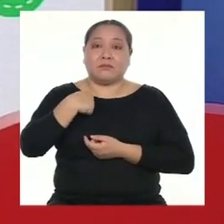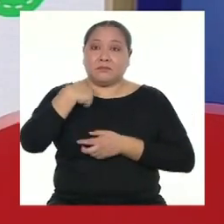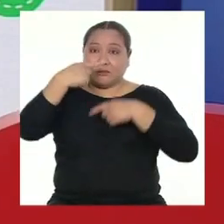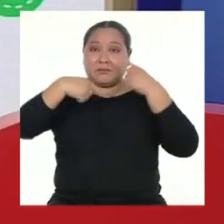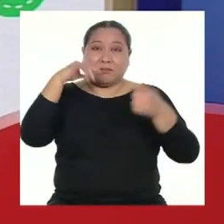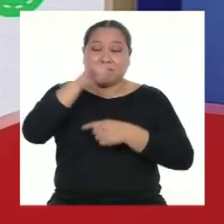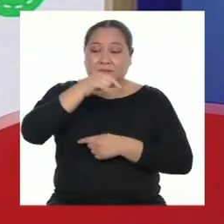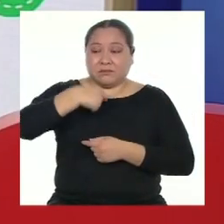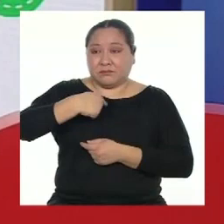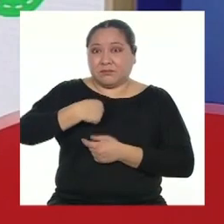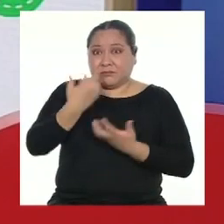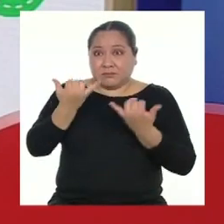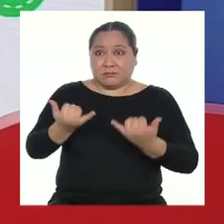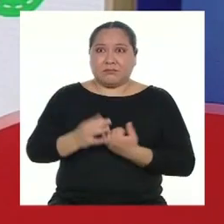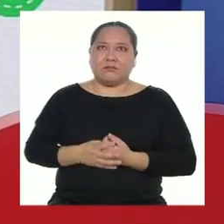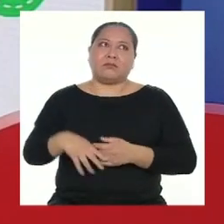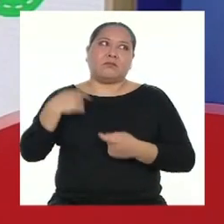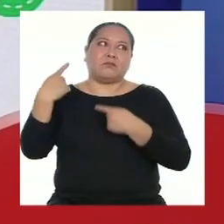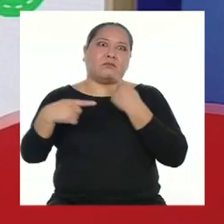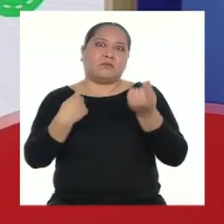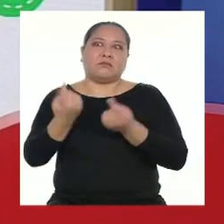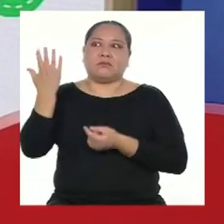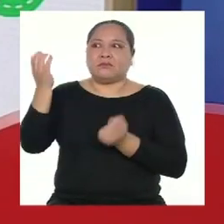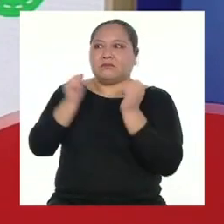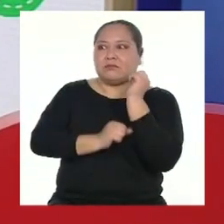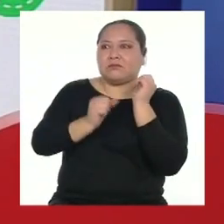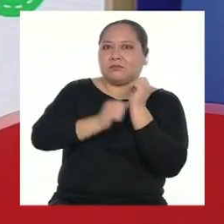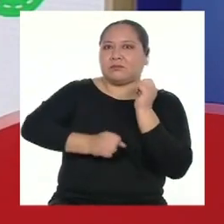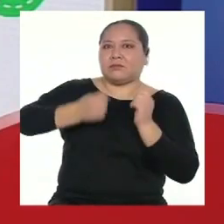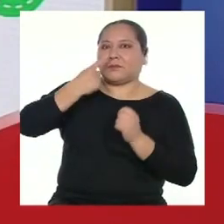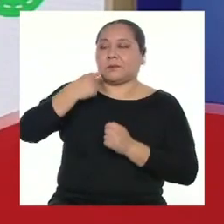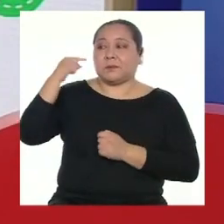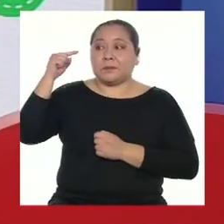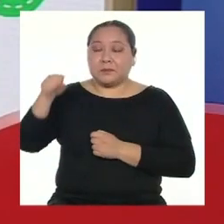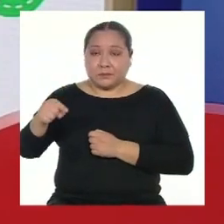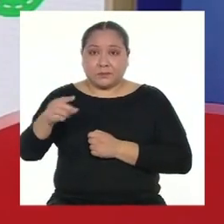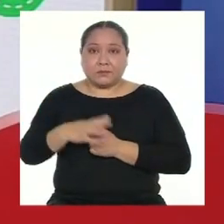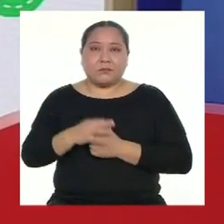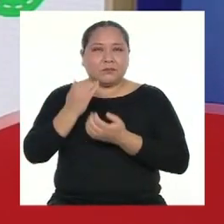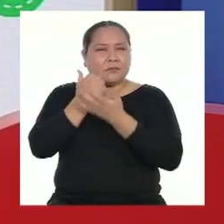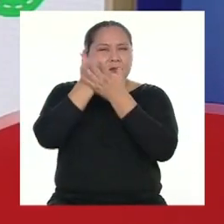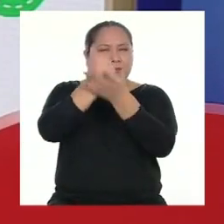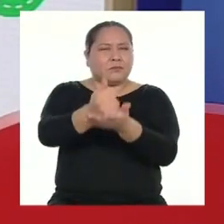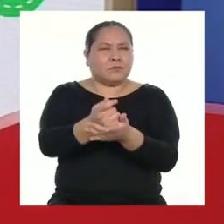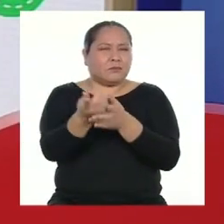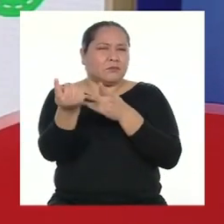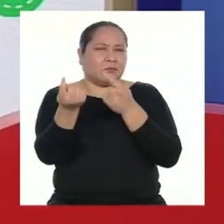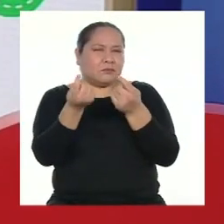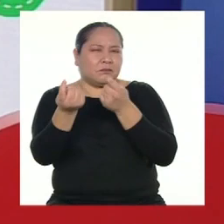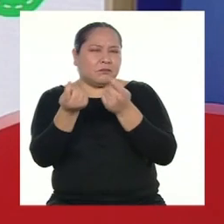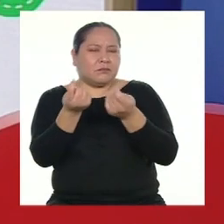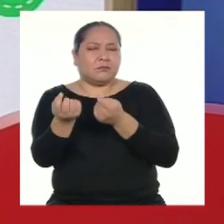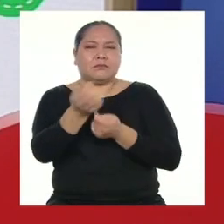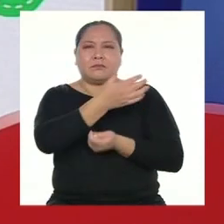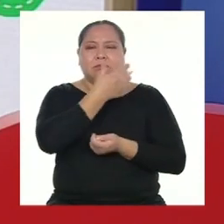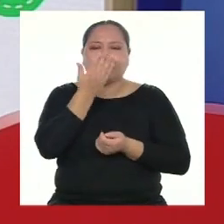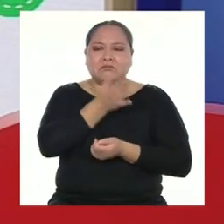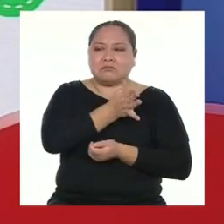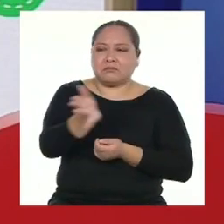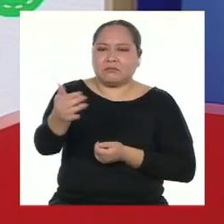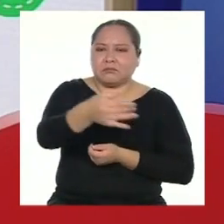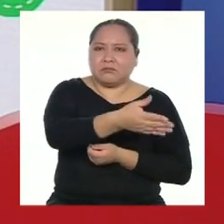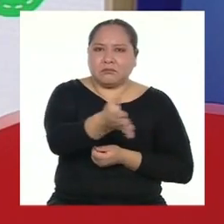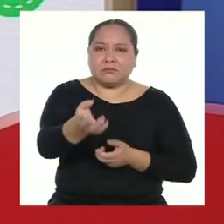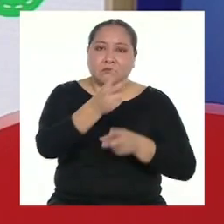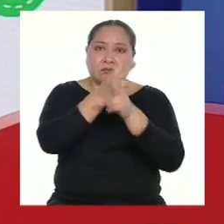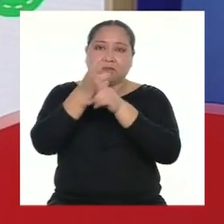ahora mismo. Es el pan de cada día para su hermano. En base a eso, y para ayudar a manejar mejor nuestros traslados por la ciudad y el cuidado de